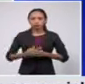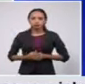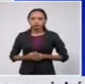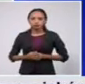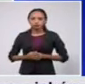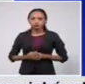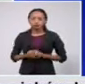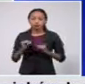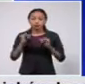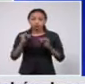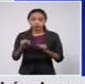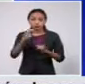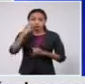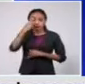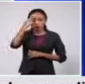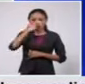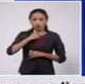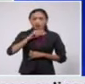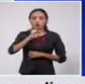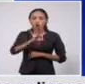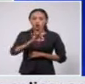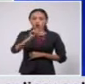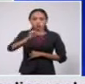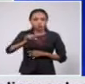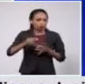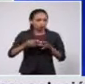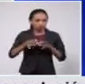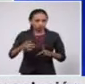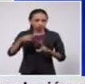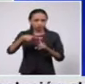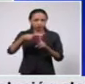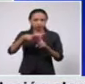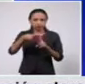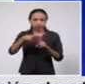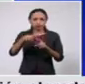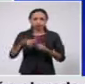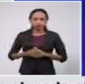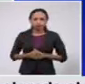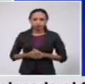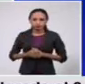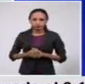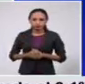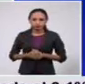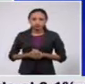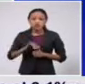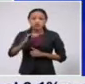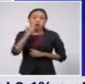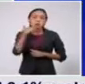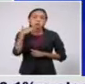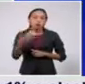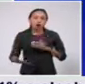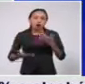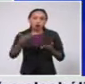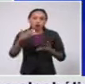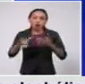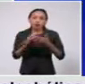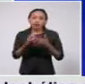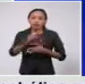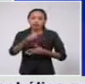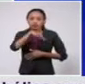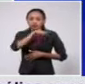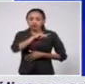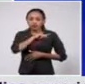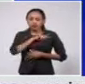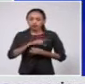Ávila con 8 casos autóctonos, podemos decir que 6 más que la jornada anterior. De